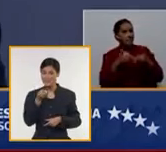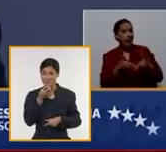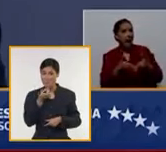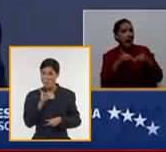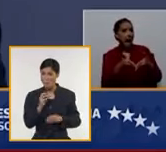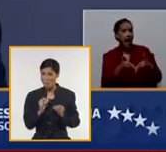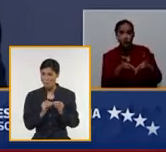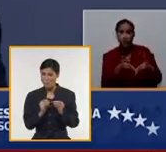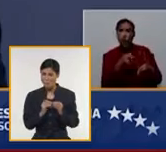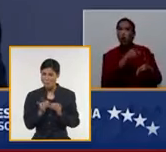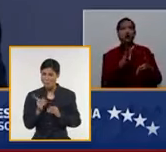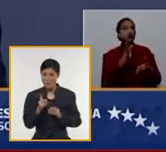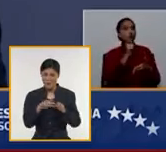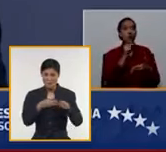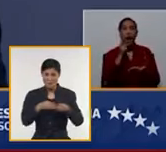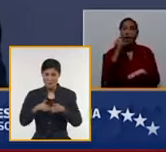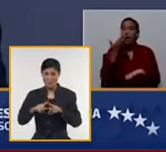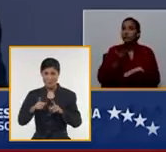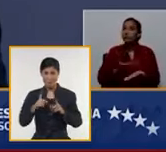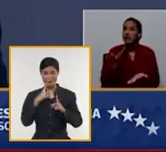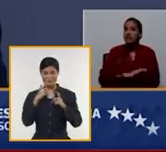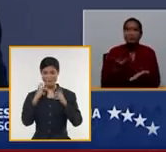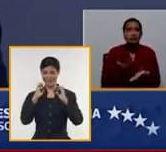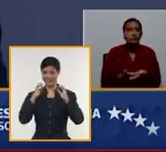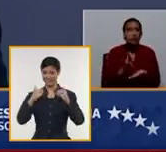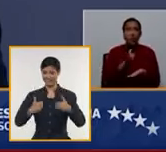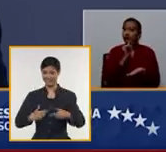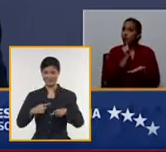injustificable, inmoral